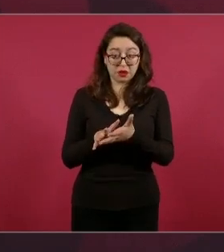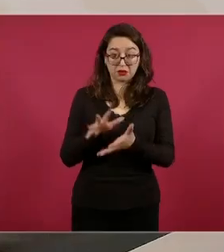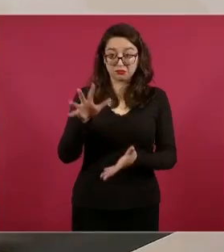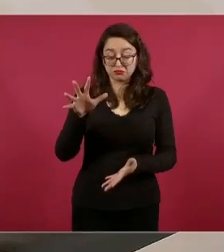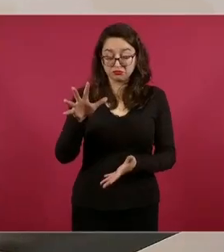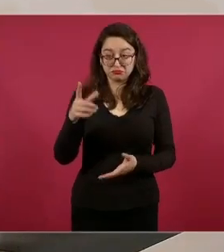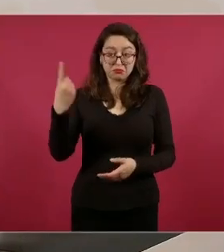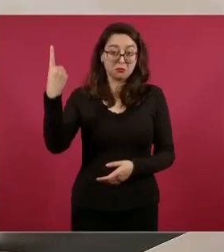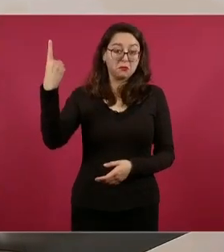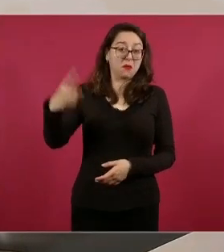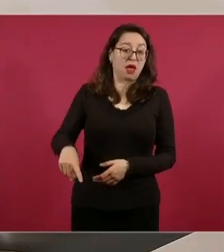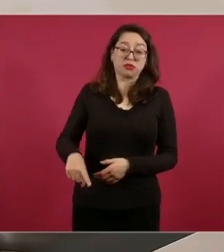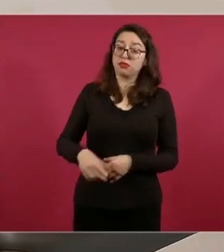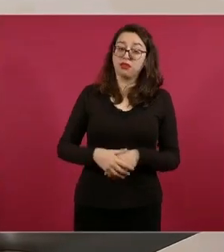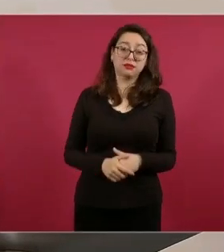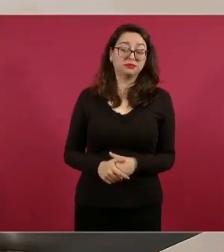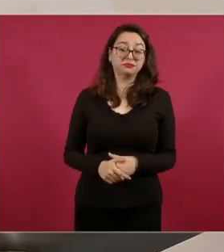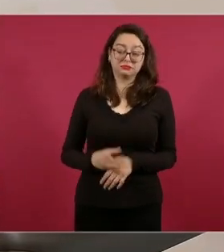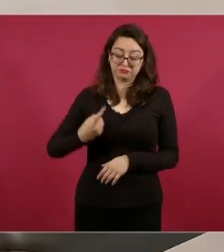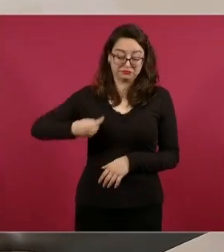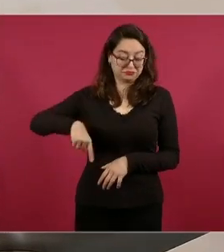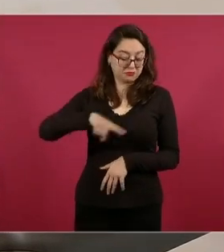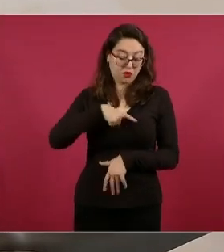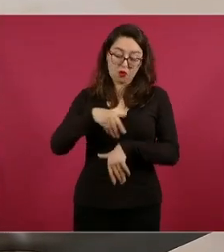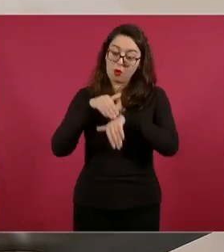gobernar obedeciendo al pueblo.